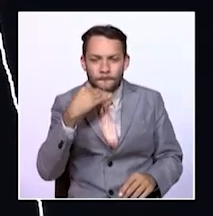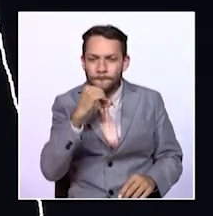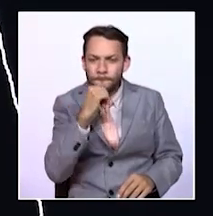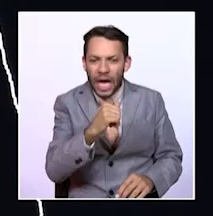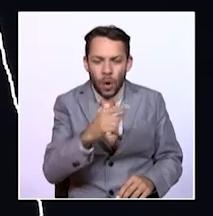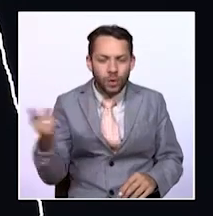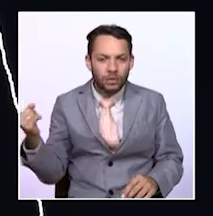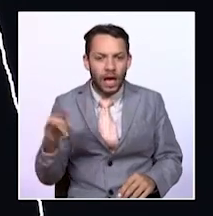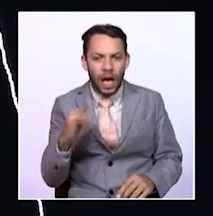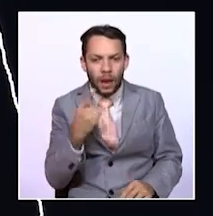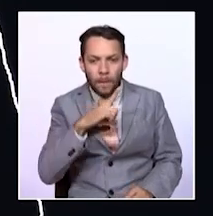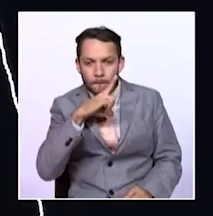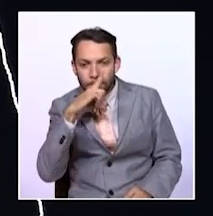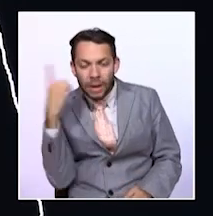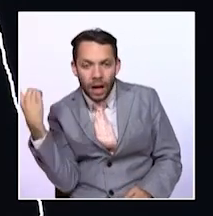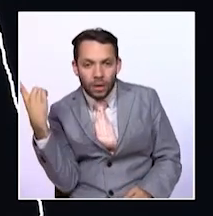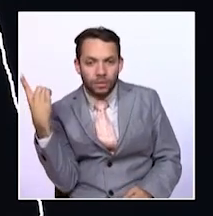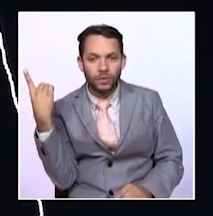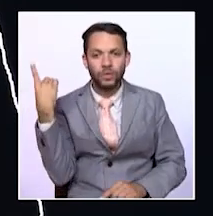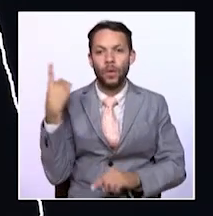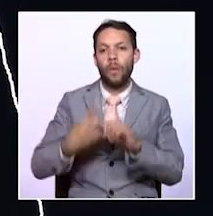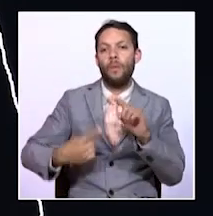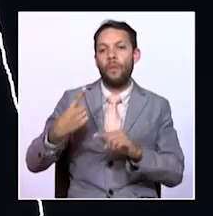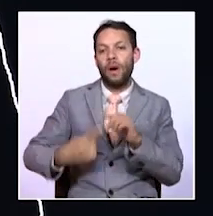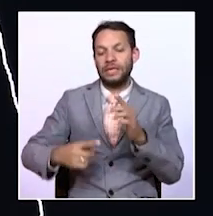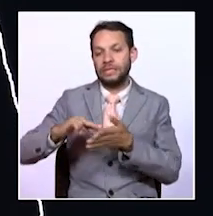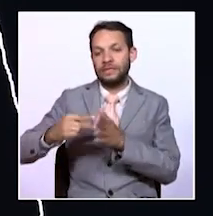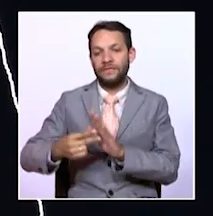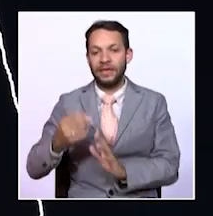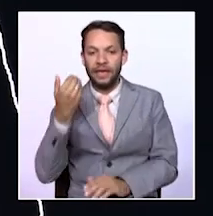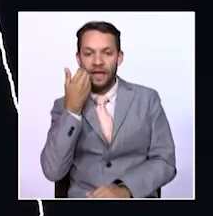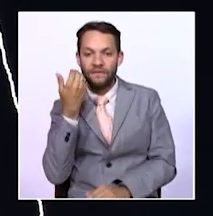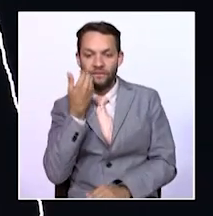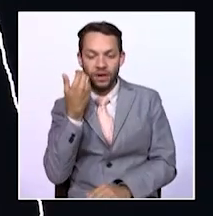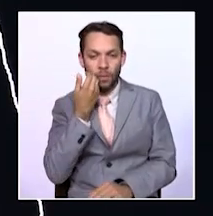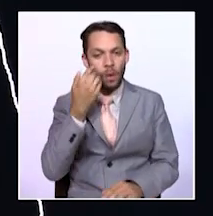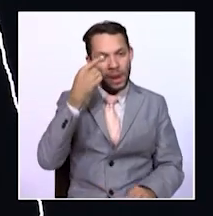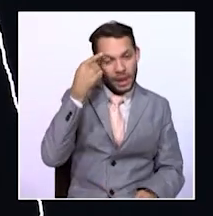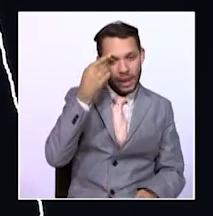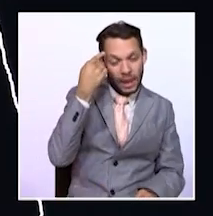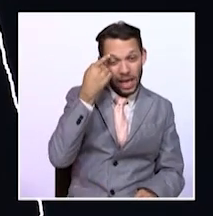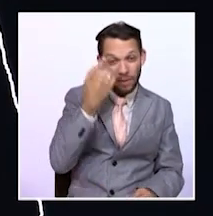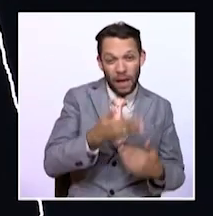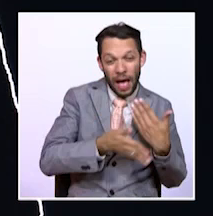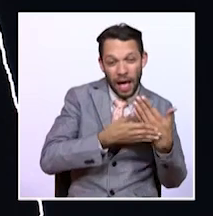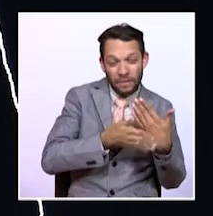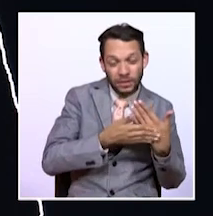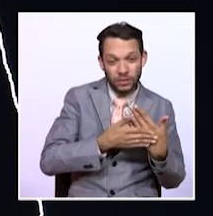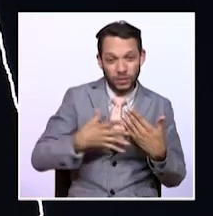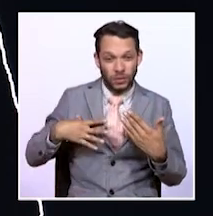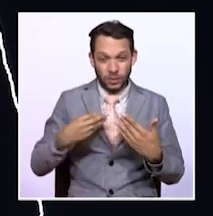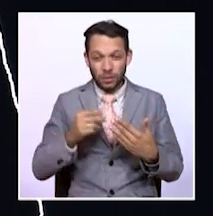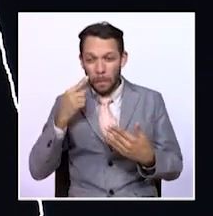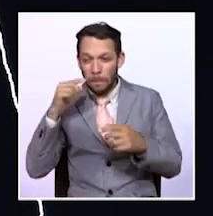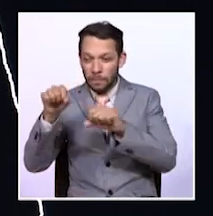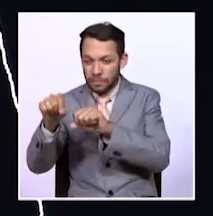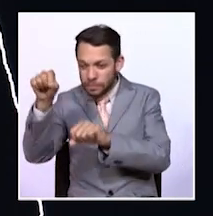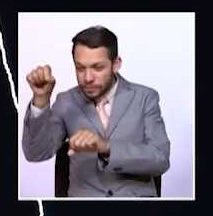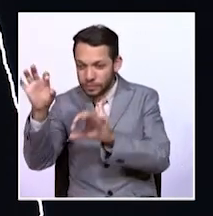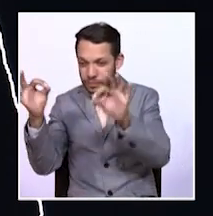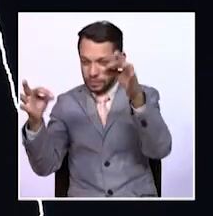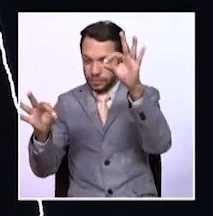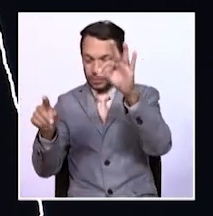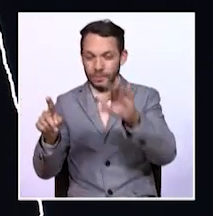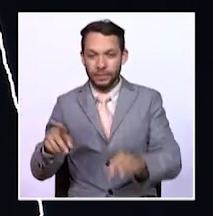blanco. Entonces, aquí vemos el contenido de la vesícula, que está limpio. Si hubiera cálculos, veríamos como unas pepas